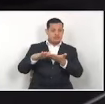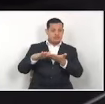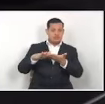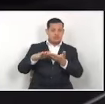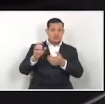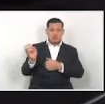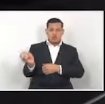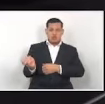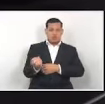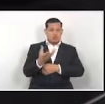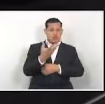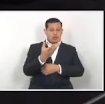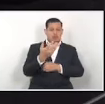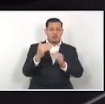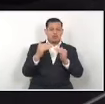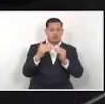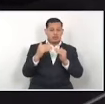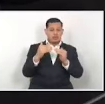moderna,